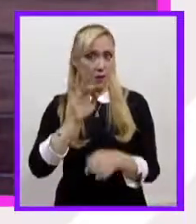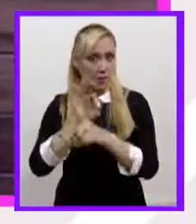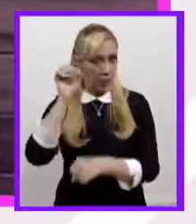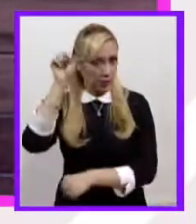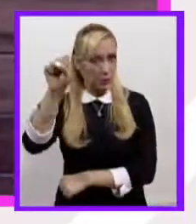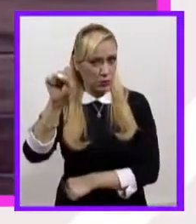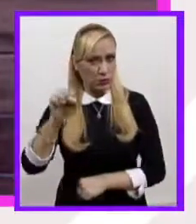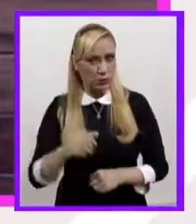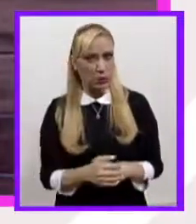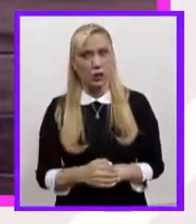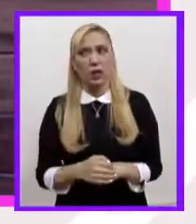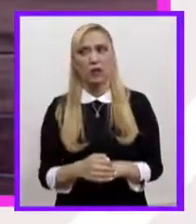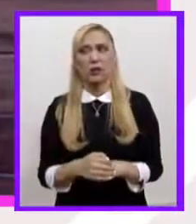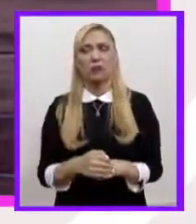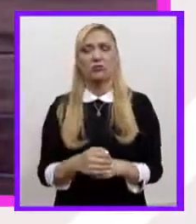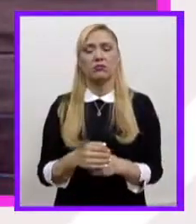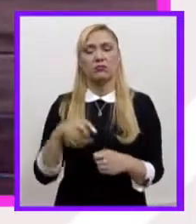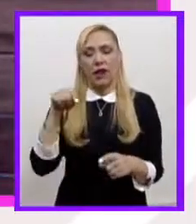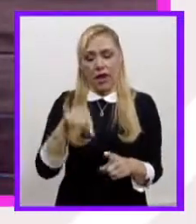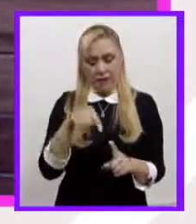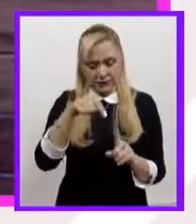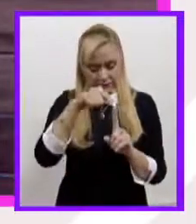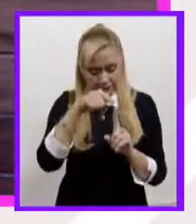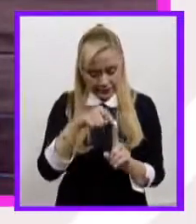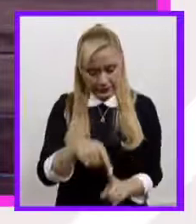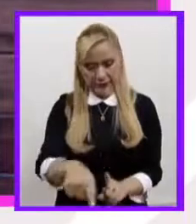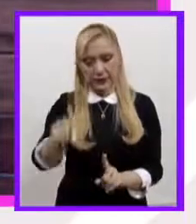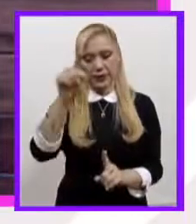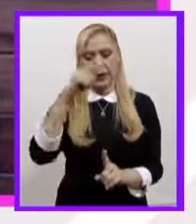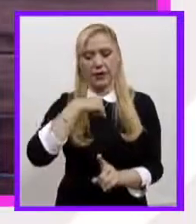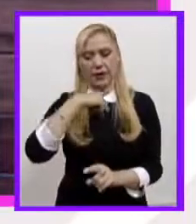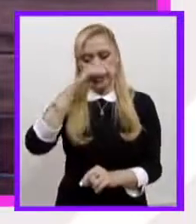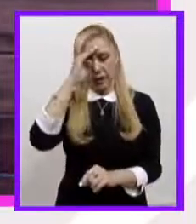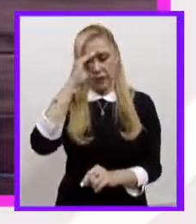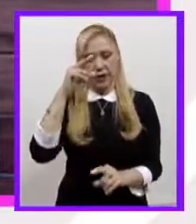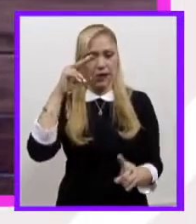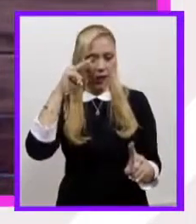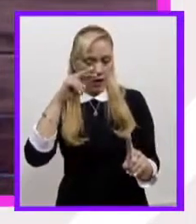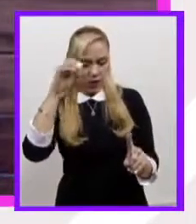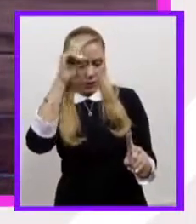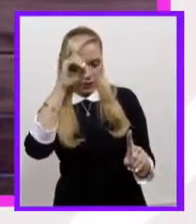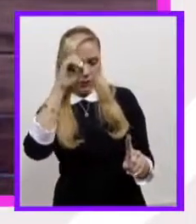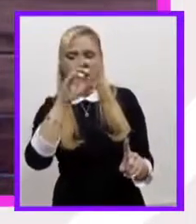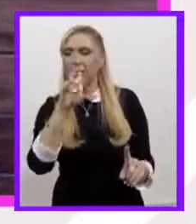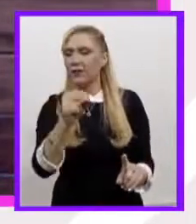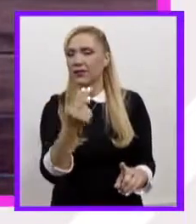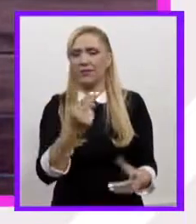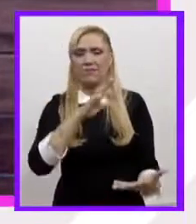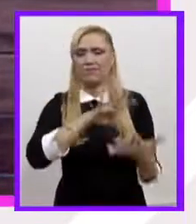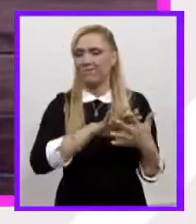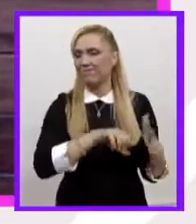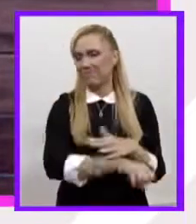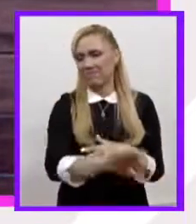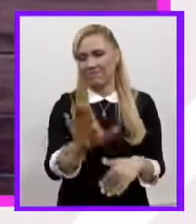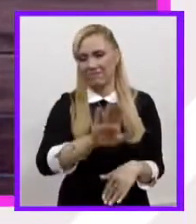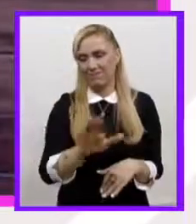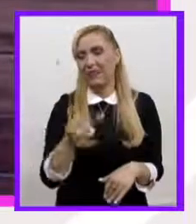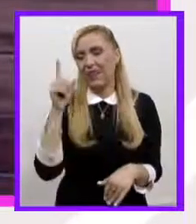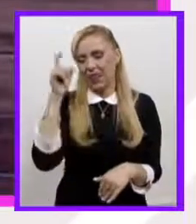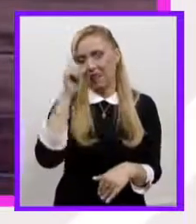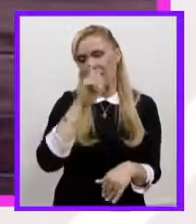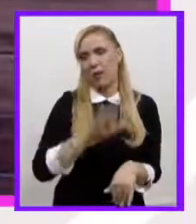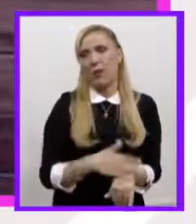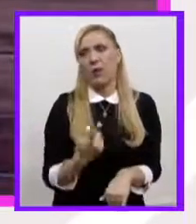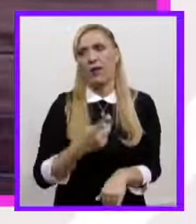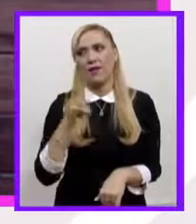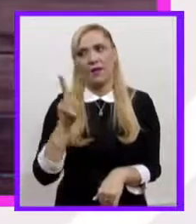bien dijiste, que es el tema de donde parte mi visión de la crítica al antipunitivismo, muy difícil visión, sobre todo cuando